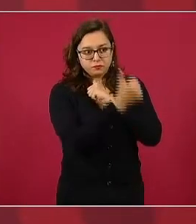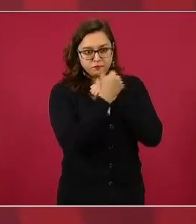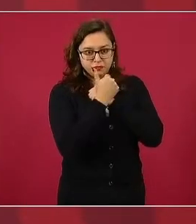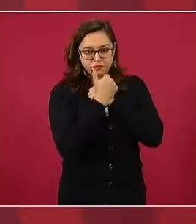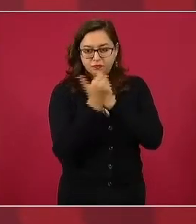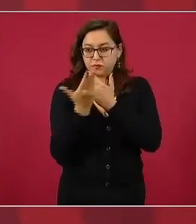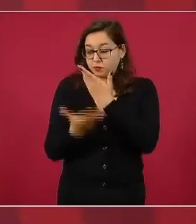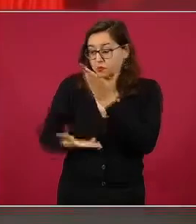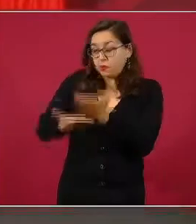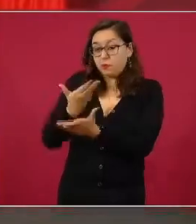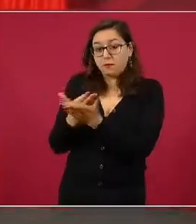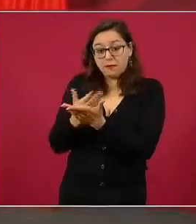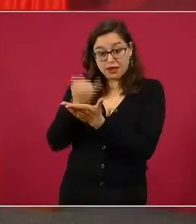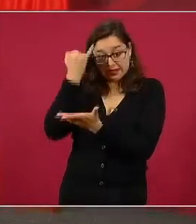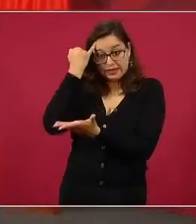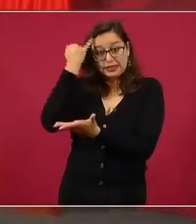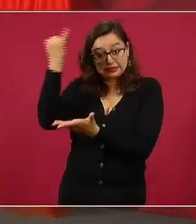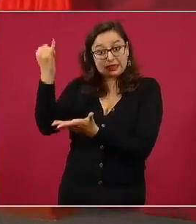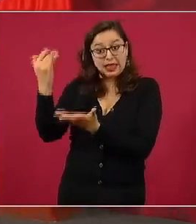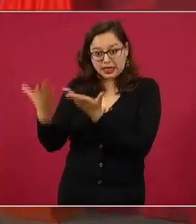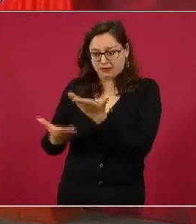Tiene una iniciativa.